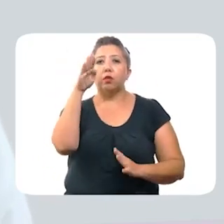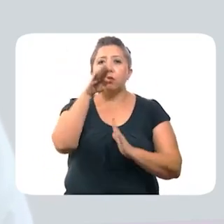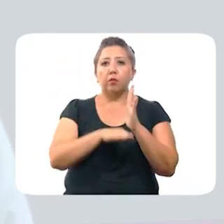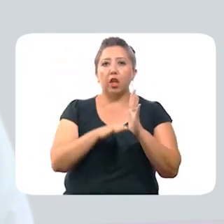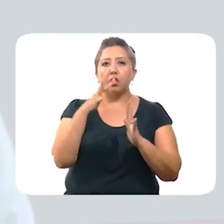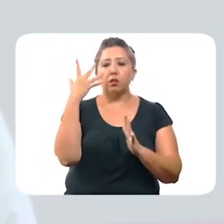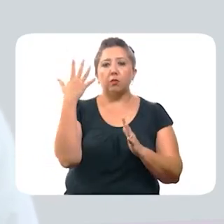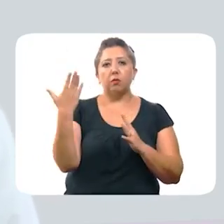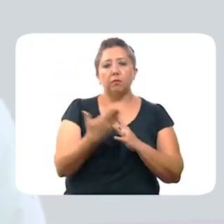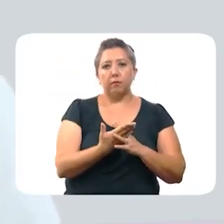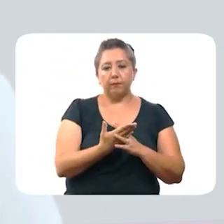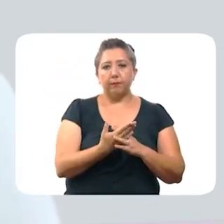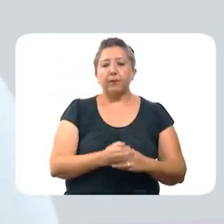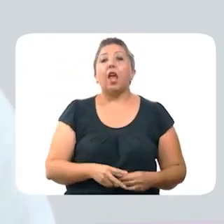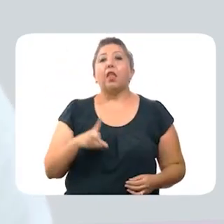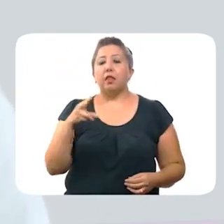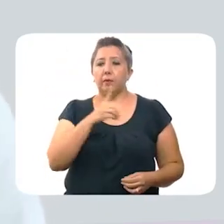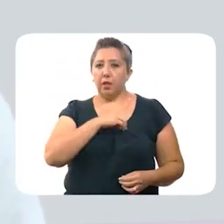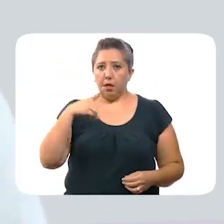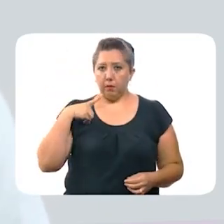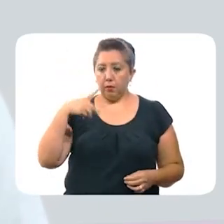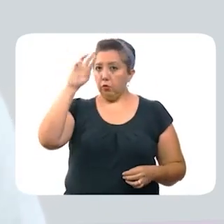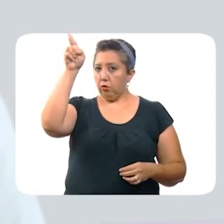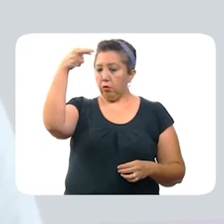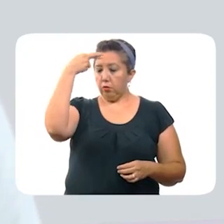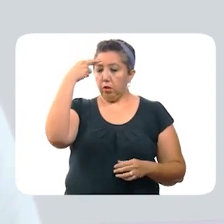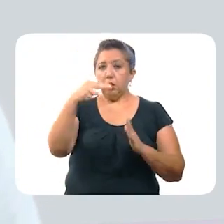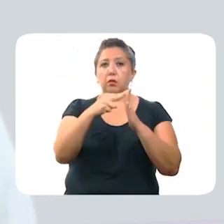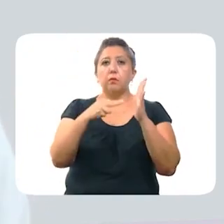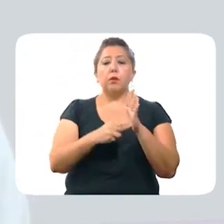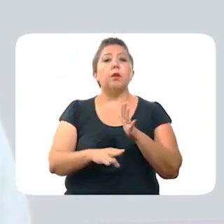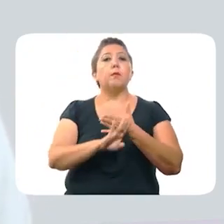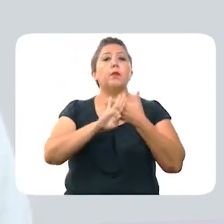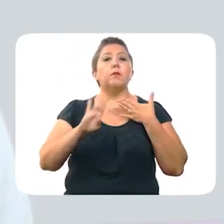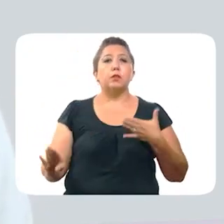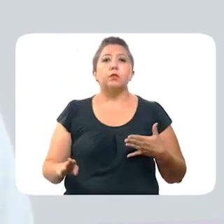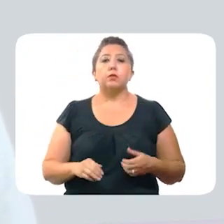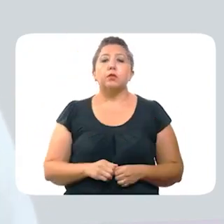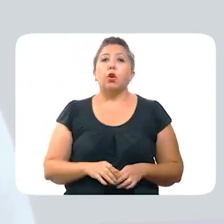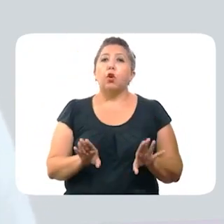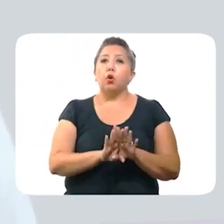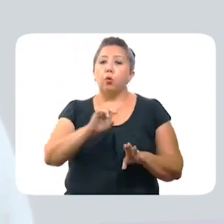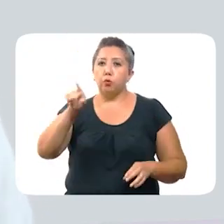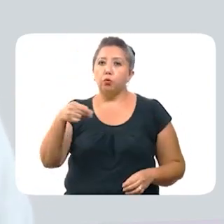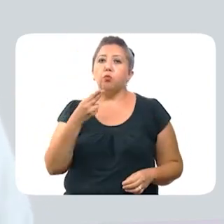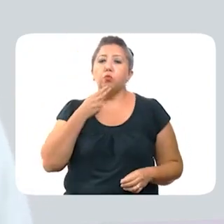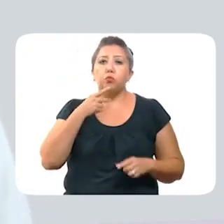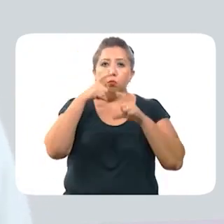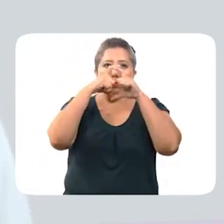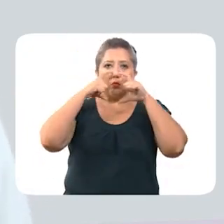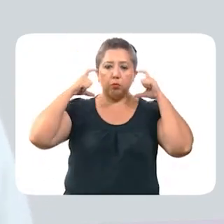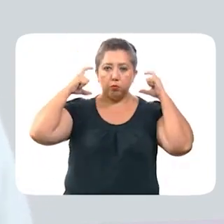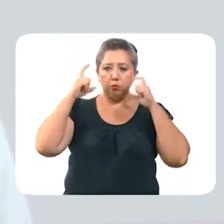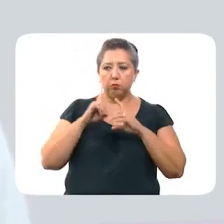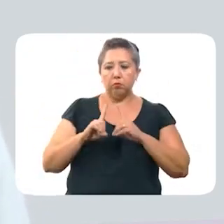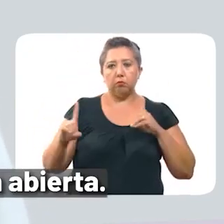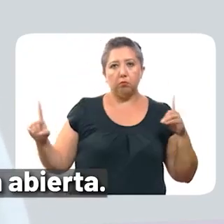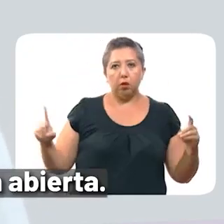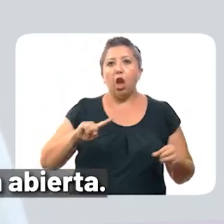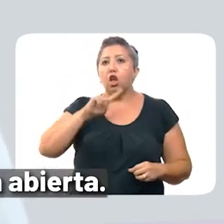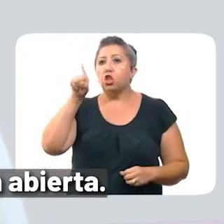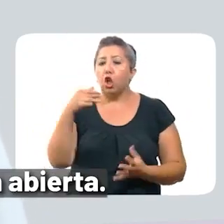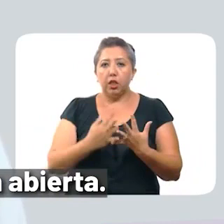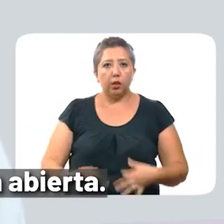a 50%. También debemos recordar que las medidas de prevención, como lo son el uso de cubrebocas y la sana distancia,